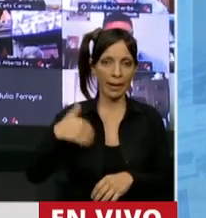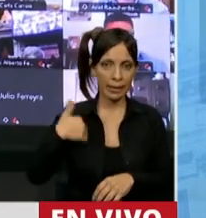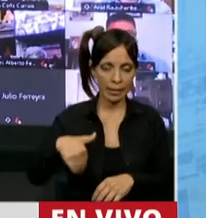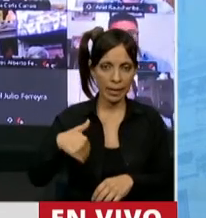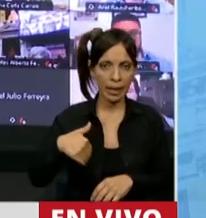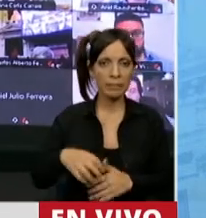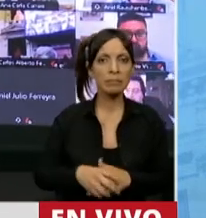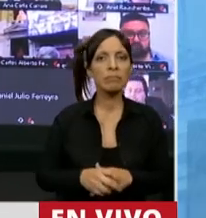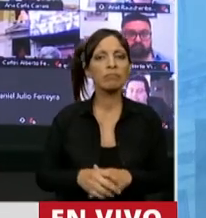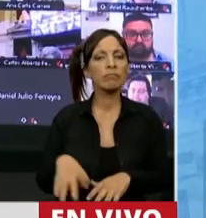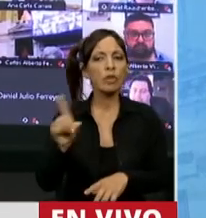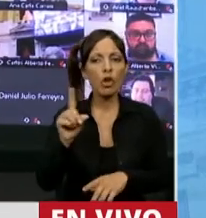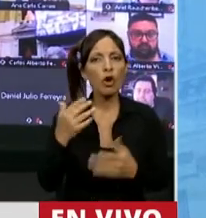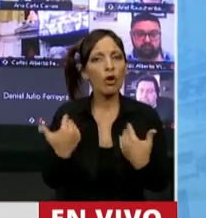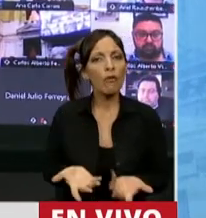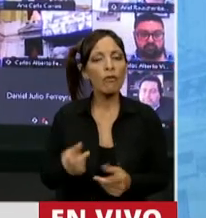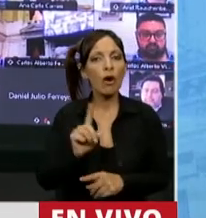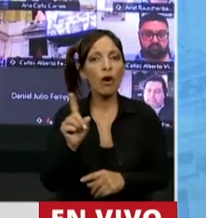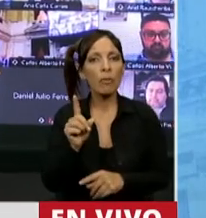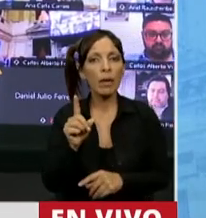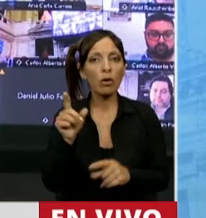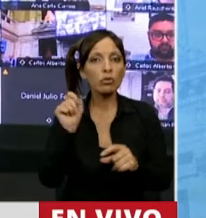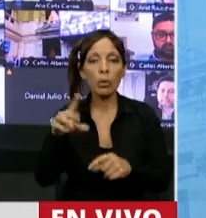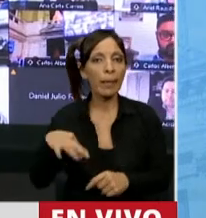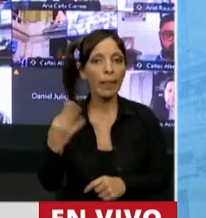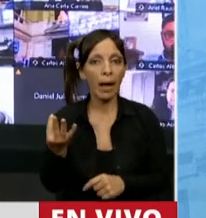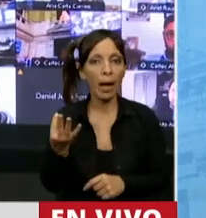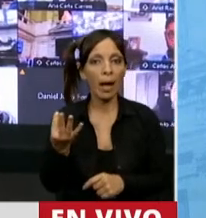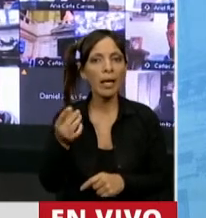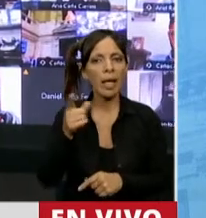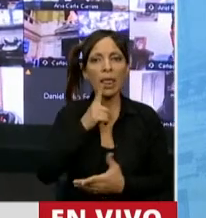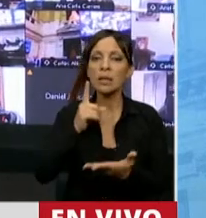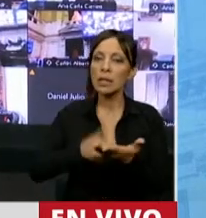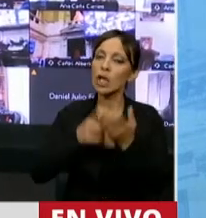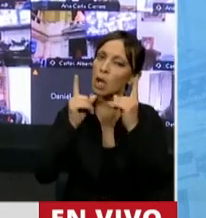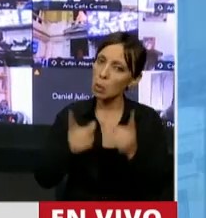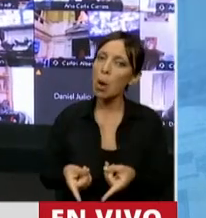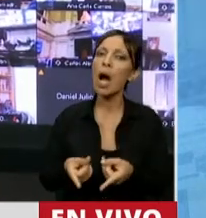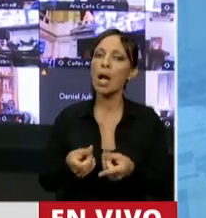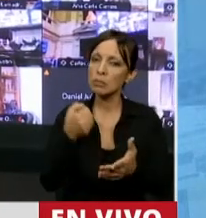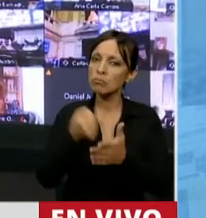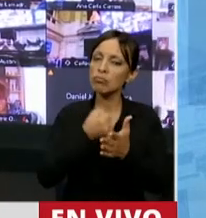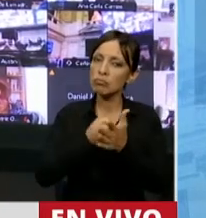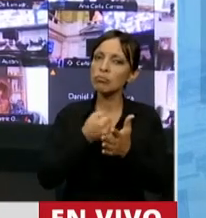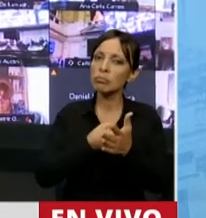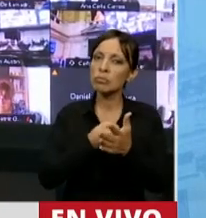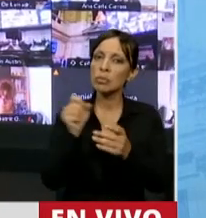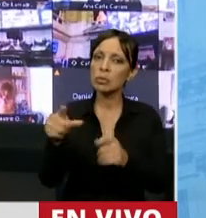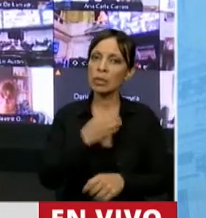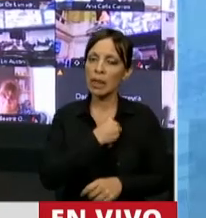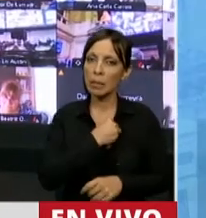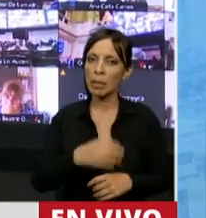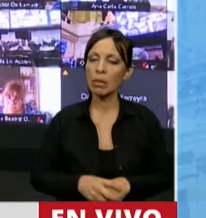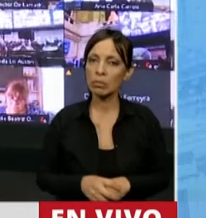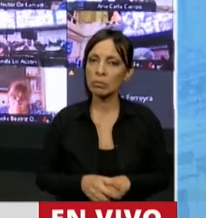no se conformó con lo que le había tocado y que decidió dar pelea en lo que sentía, dar pelea